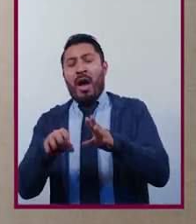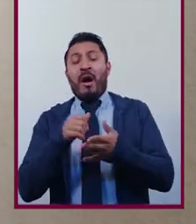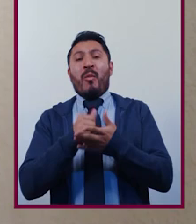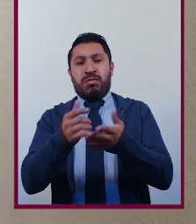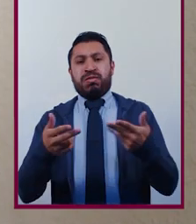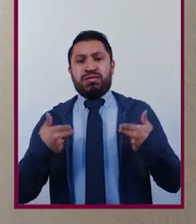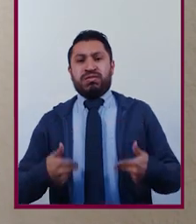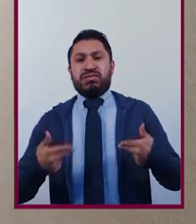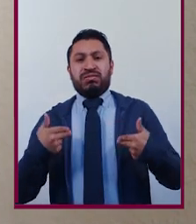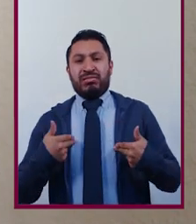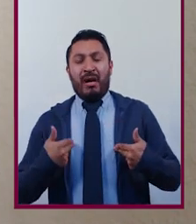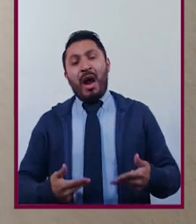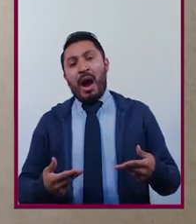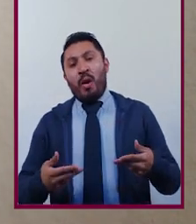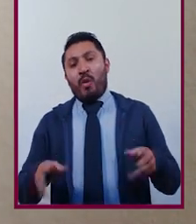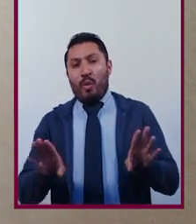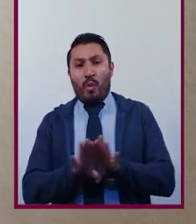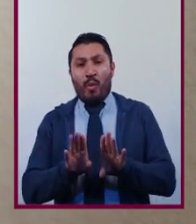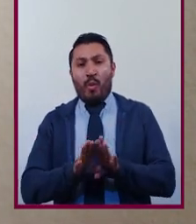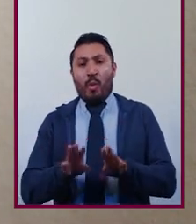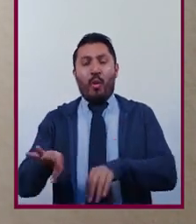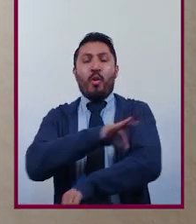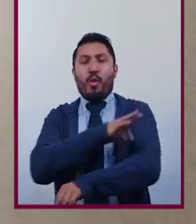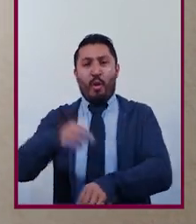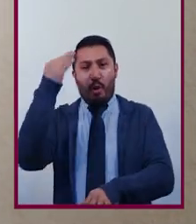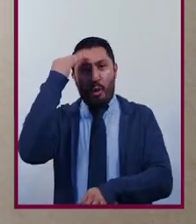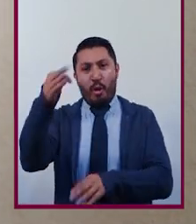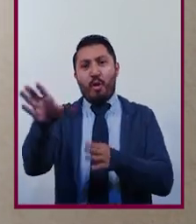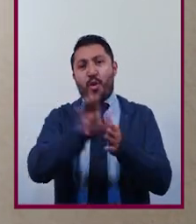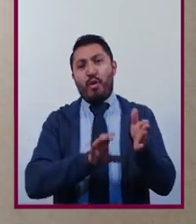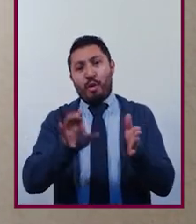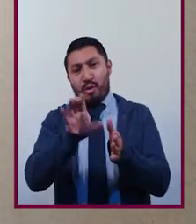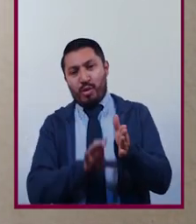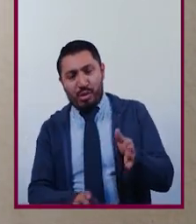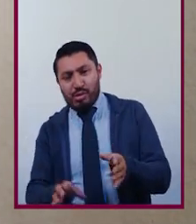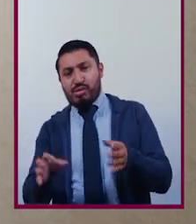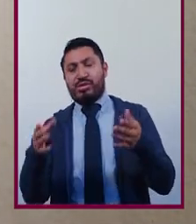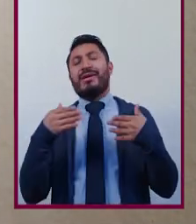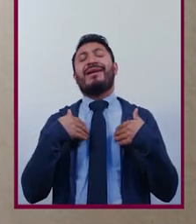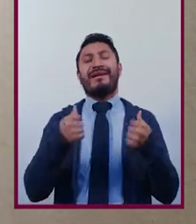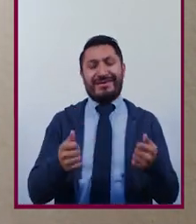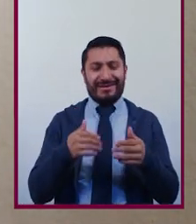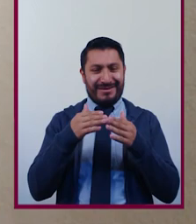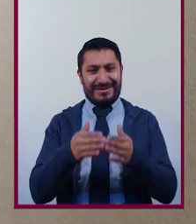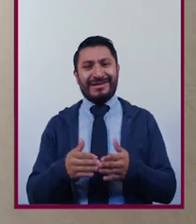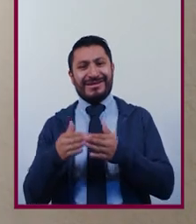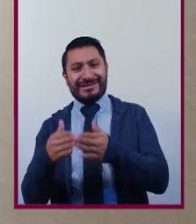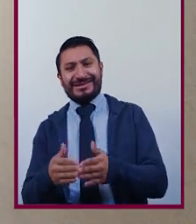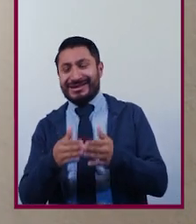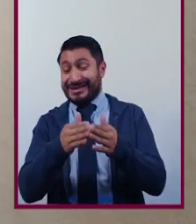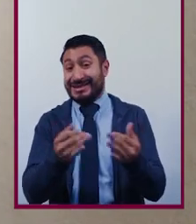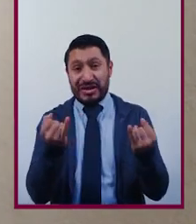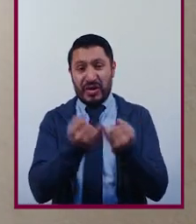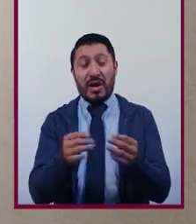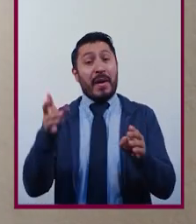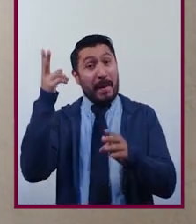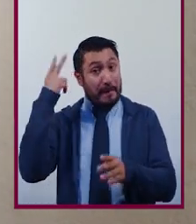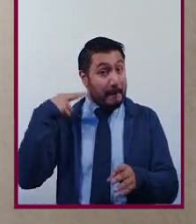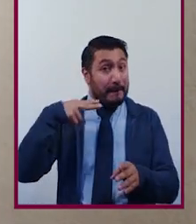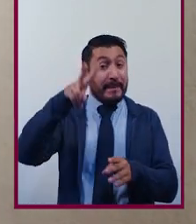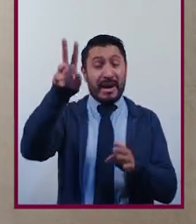hombre pueda medir el tiempo a través de calendarios y dominar el arte de la navegación. Incluso viajar al